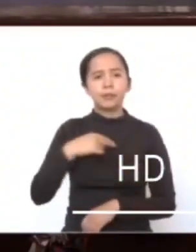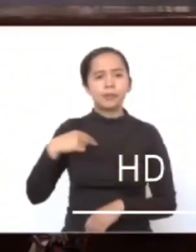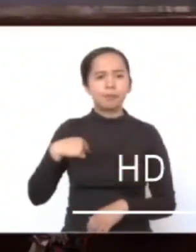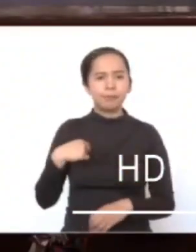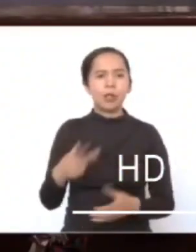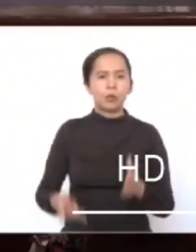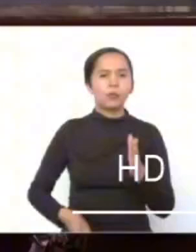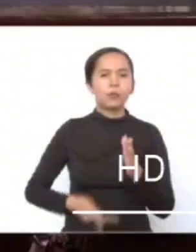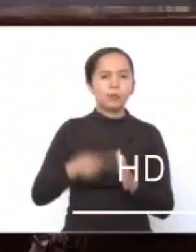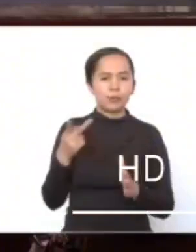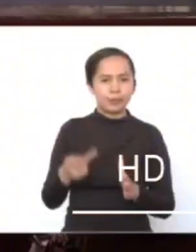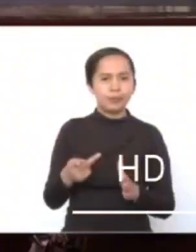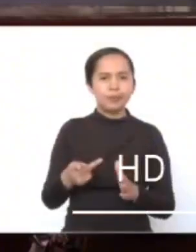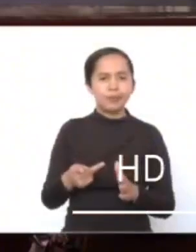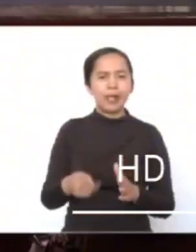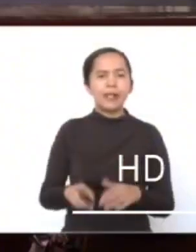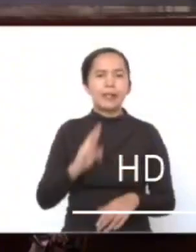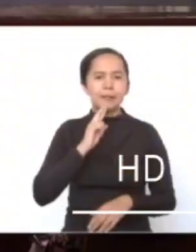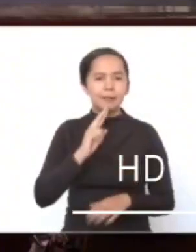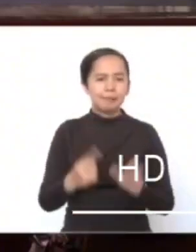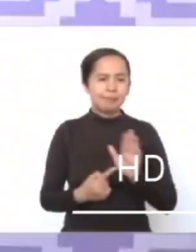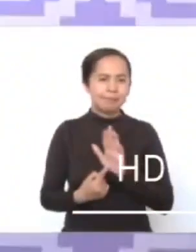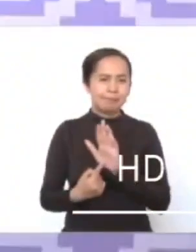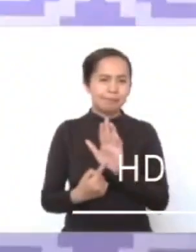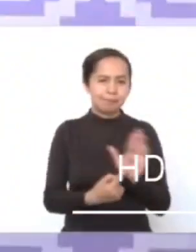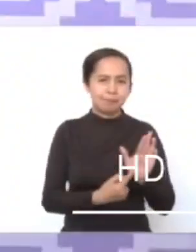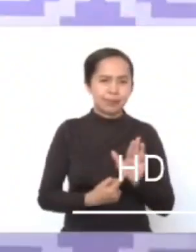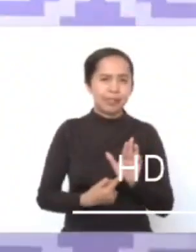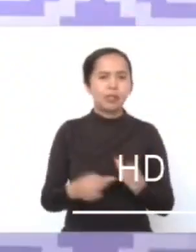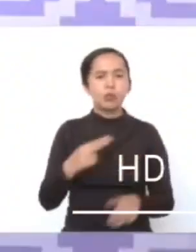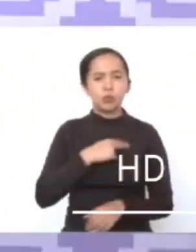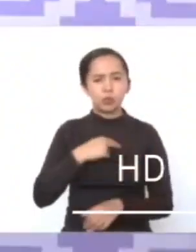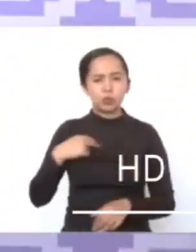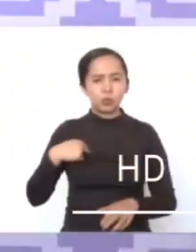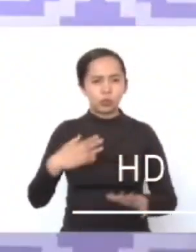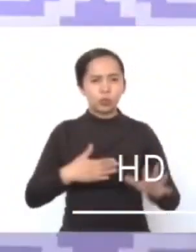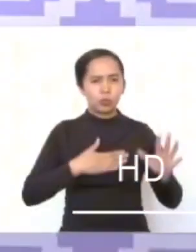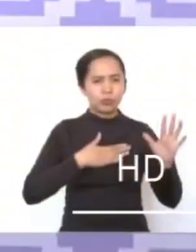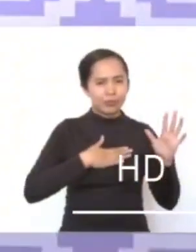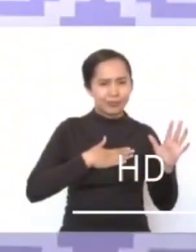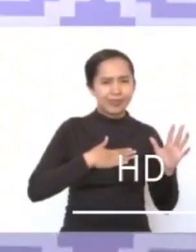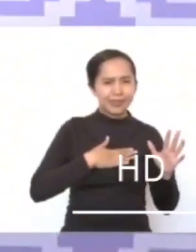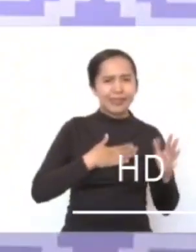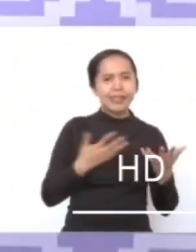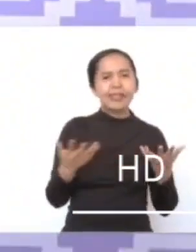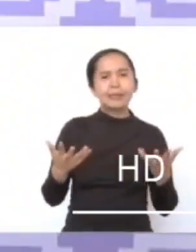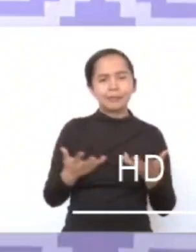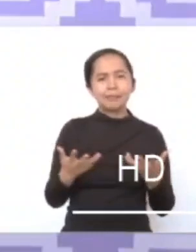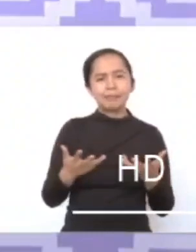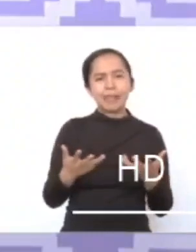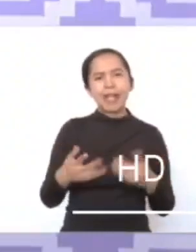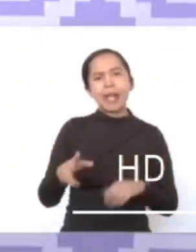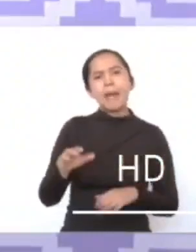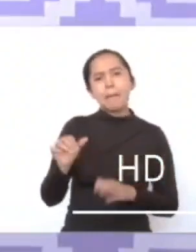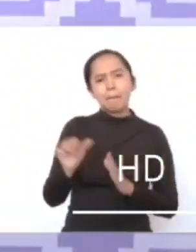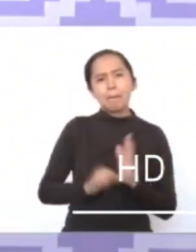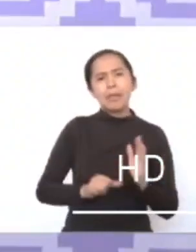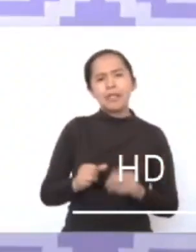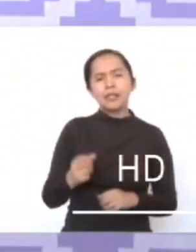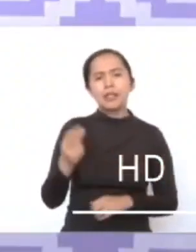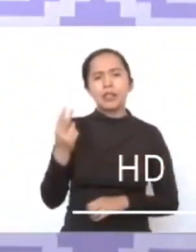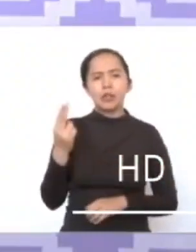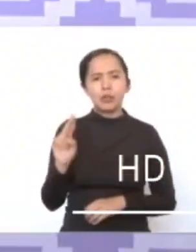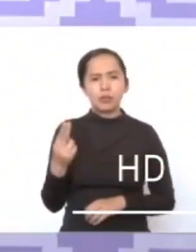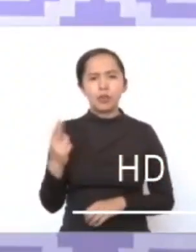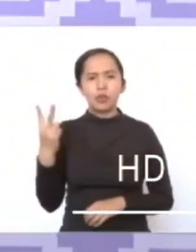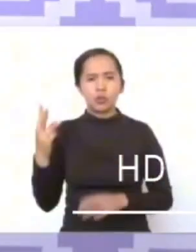encontramos nuevamente rindiendo cuentas sobre los compromisos que las autoridades presentes adquirimos desde noviembre de